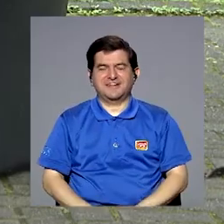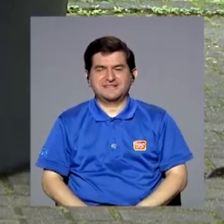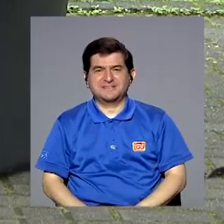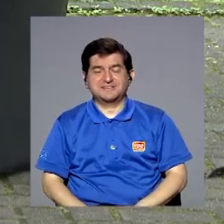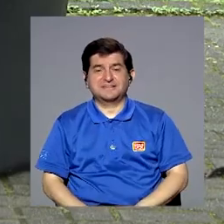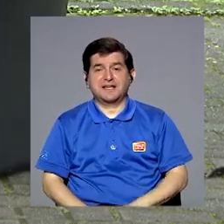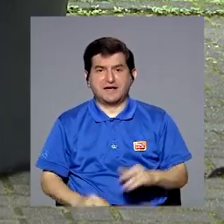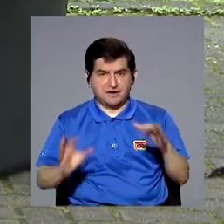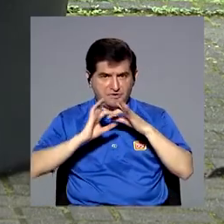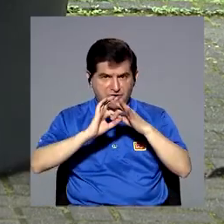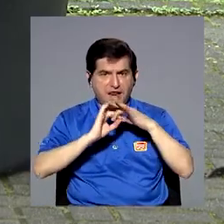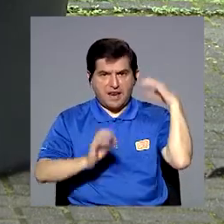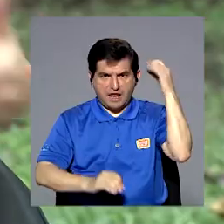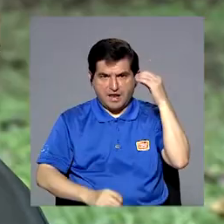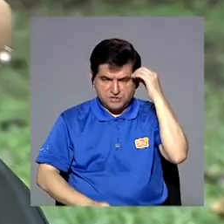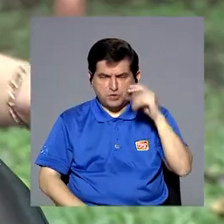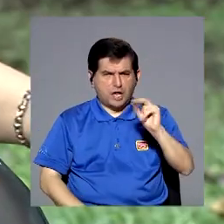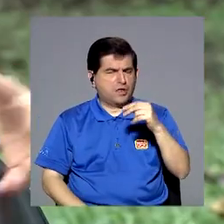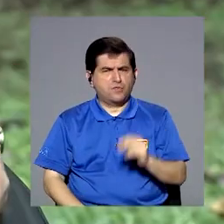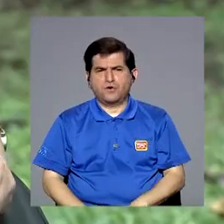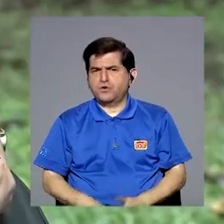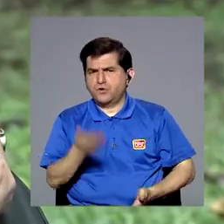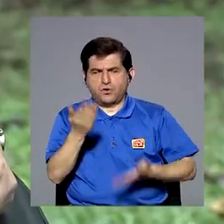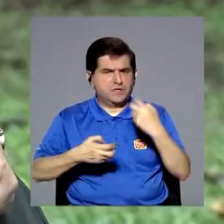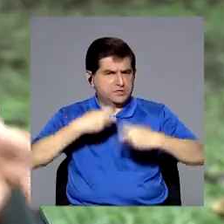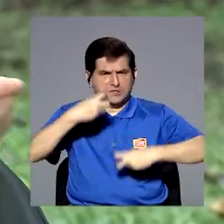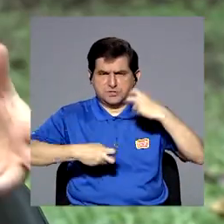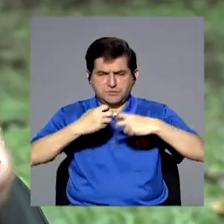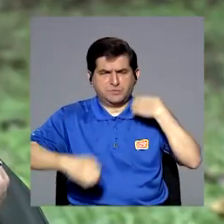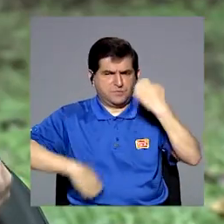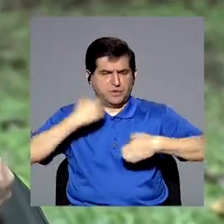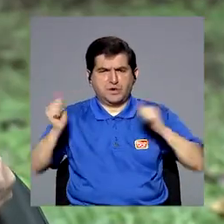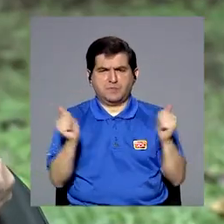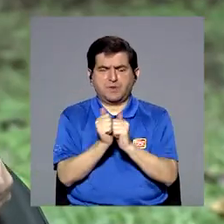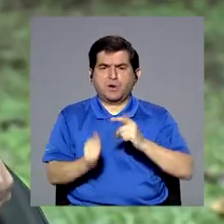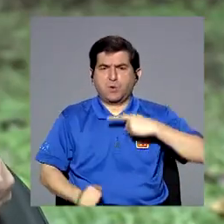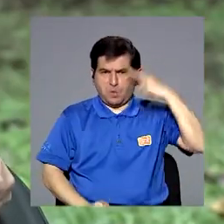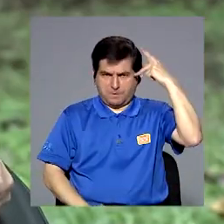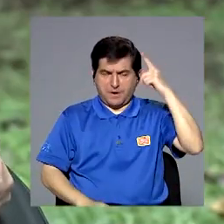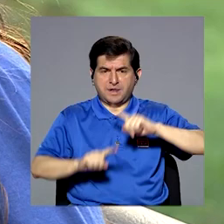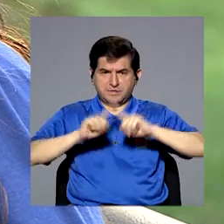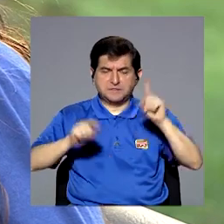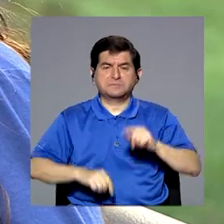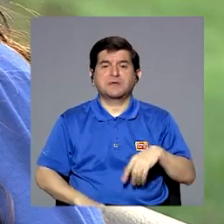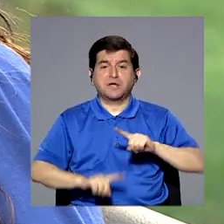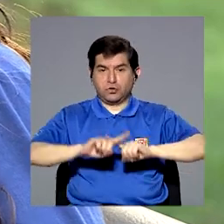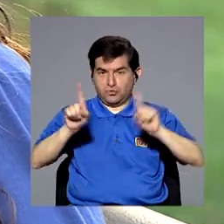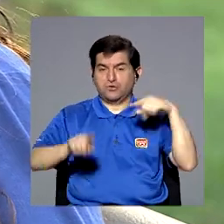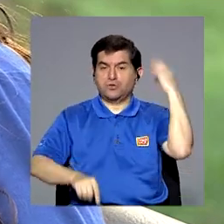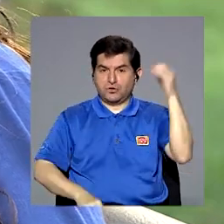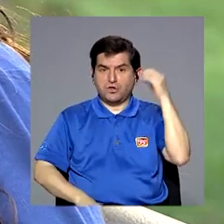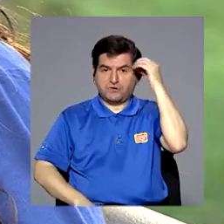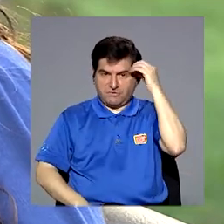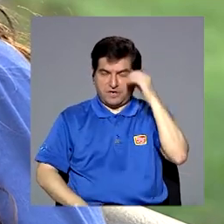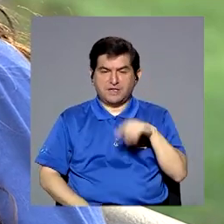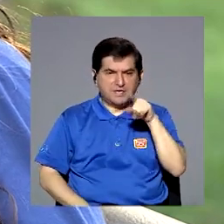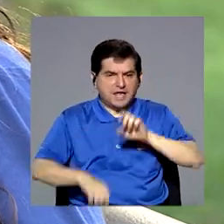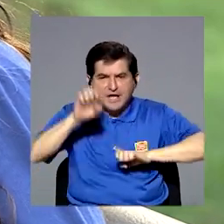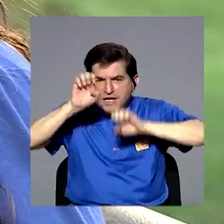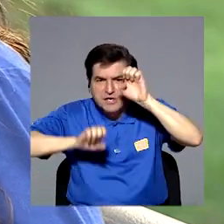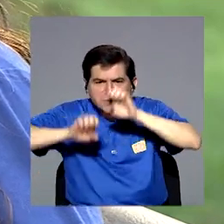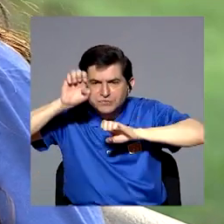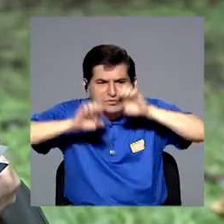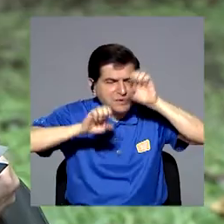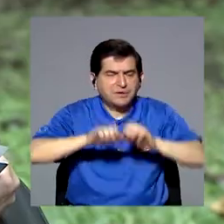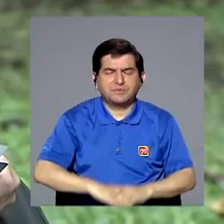de discordia, tal vez. Con respecto a las opiniones, ¿verdad? No tiene por qué hacer una discordia emocional con los papás, pero sí con respecto a las opiniones. Exactamente. Porque están